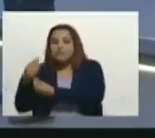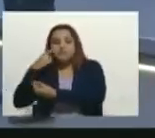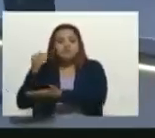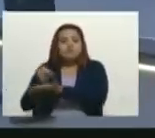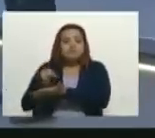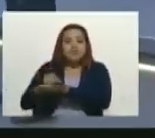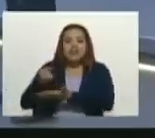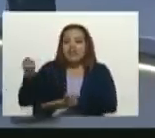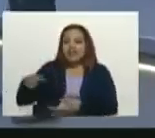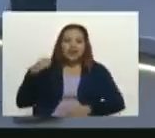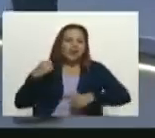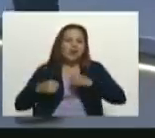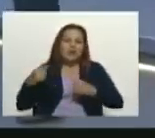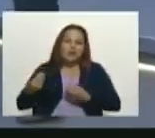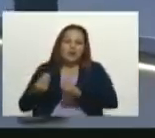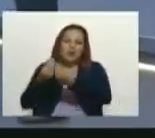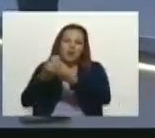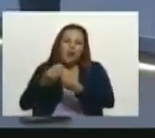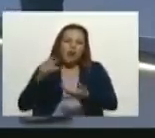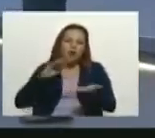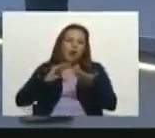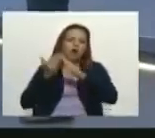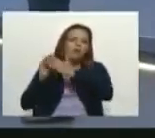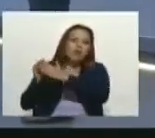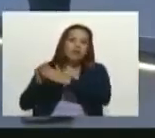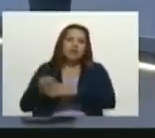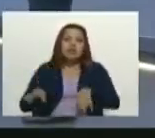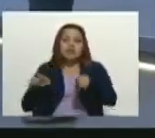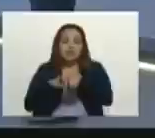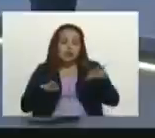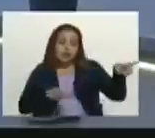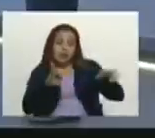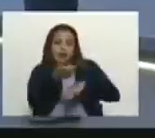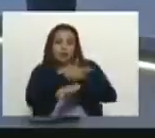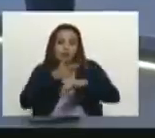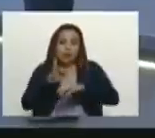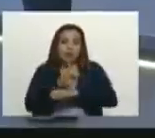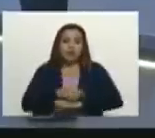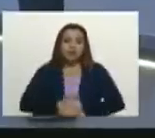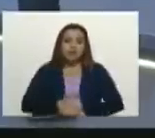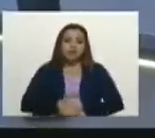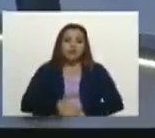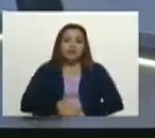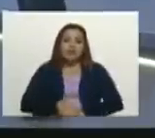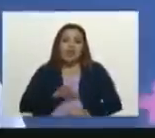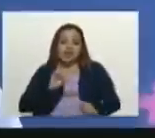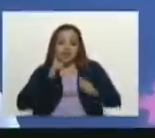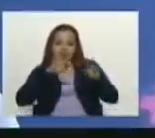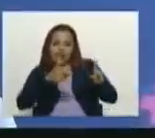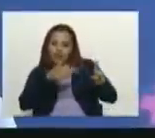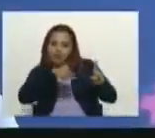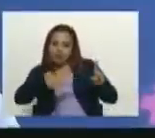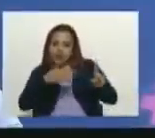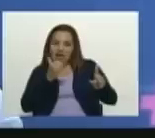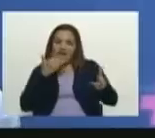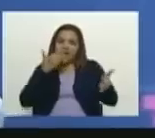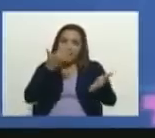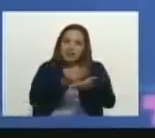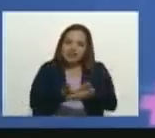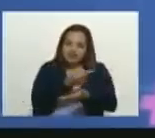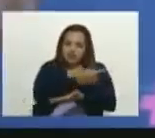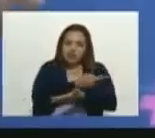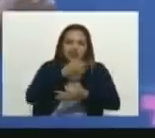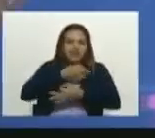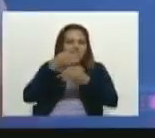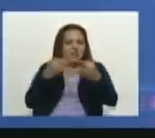se corrió por mi comunidad. Igual que la que gobernador la acaba. Presidente, estamos muy agradecidas contigo, ¿verdad que sí? Y con,